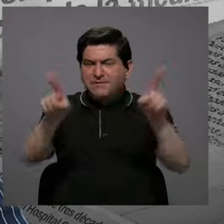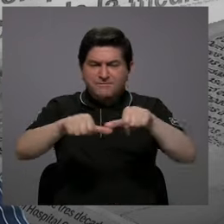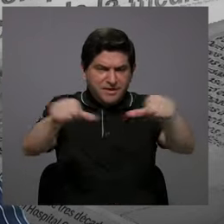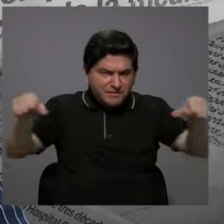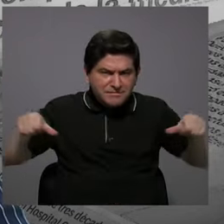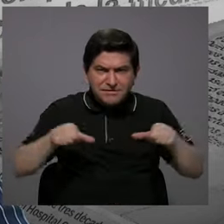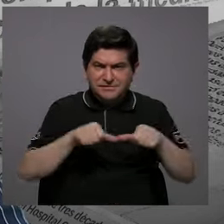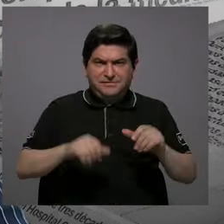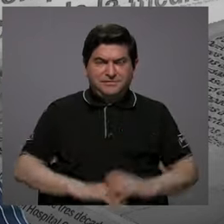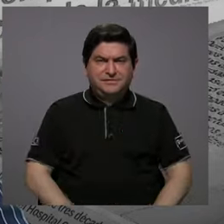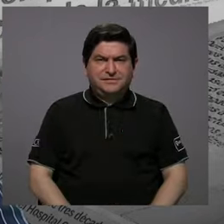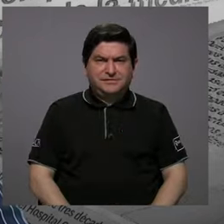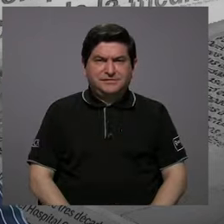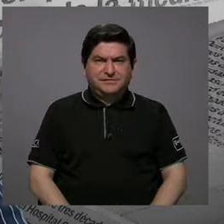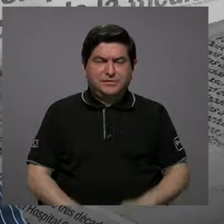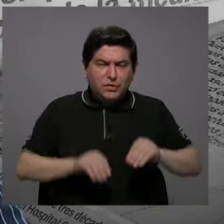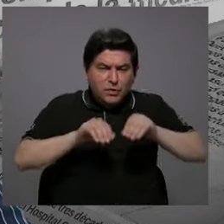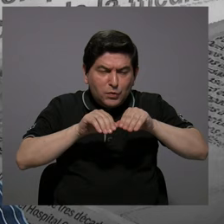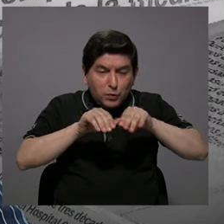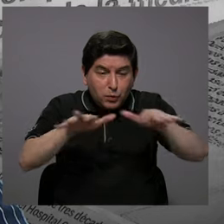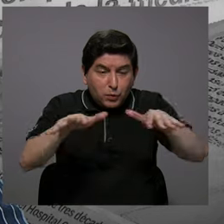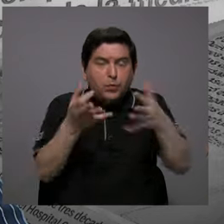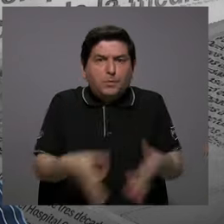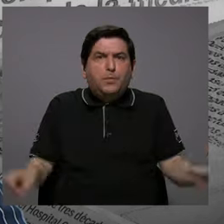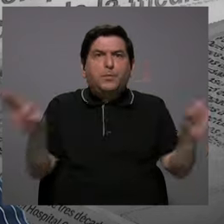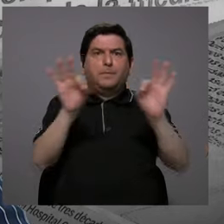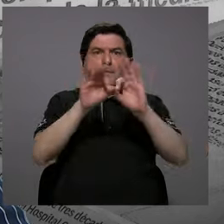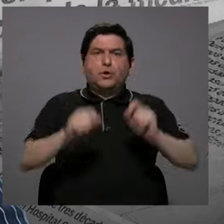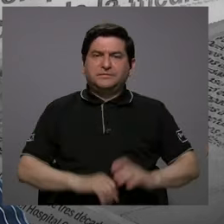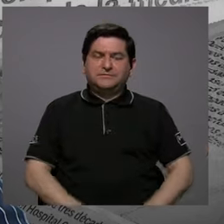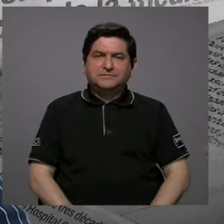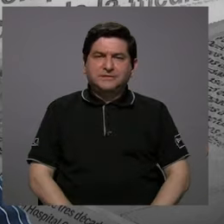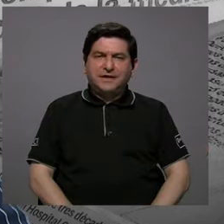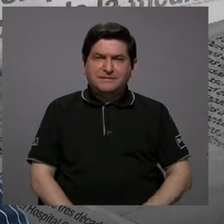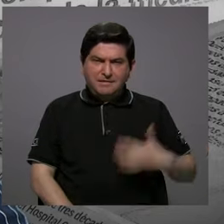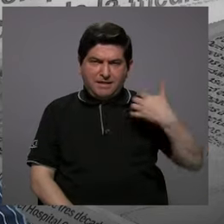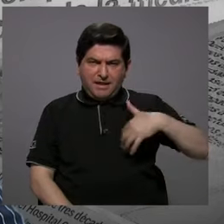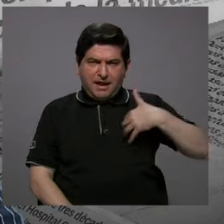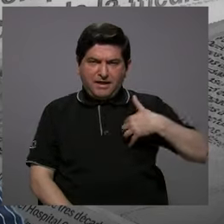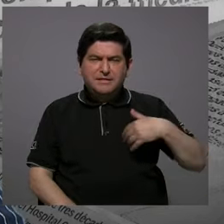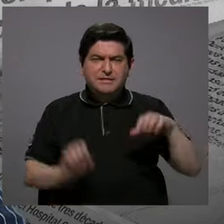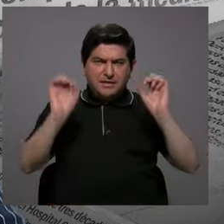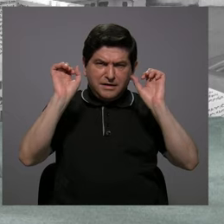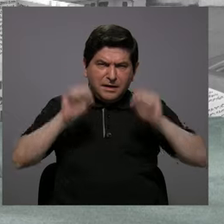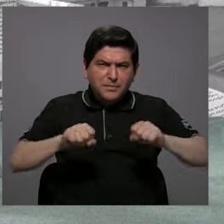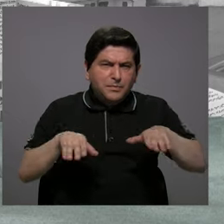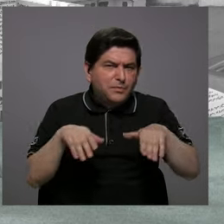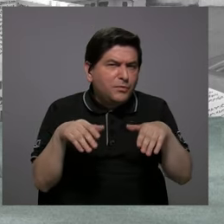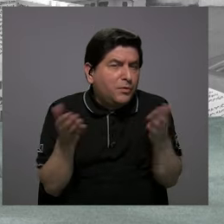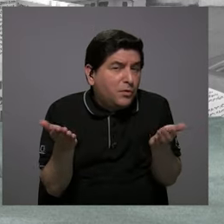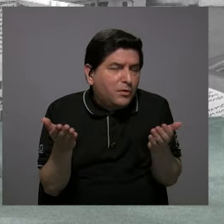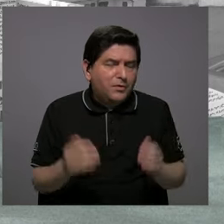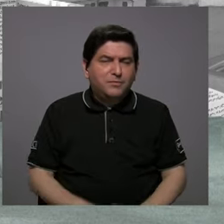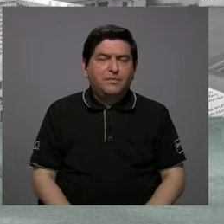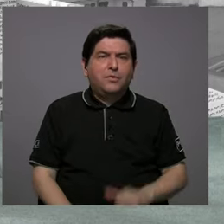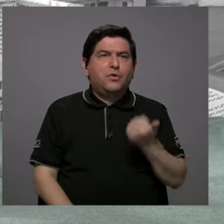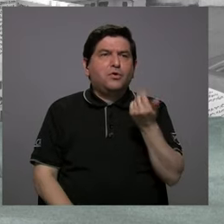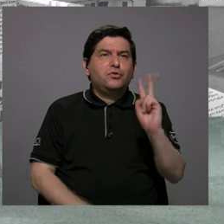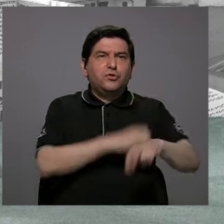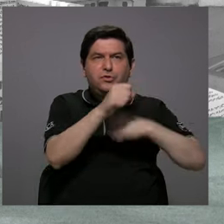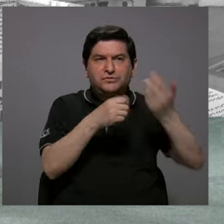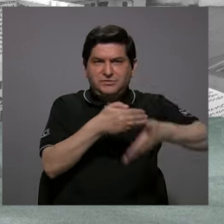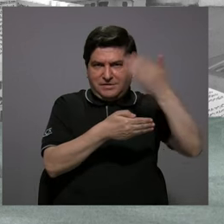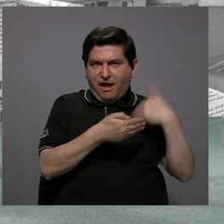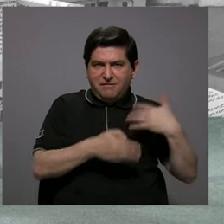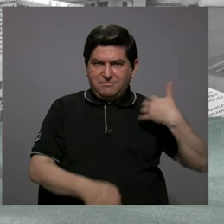ámbitos este la penetración ha sido importante Cómo es que Argentina lo ha logrado bueno Argentina hace 12